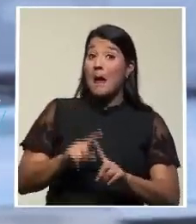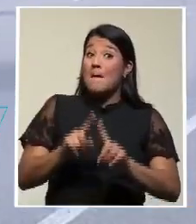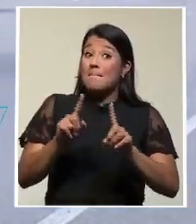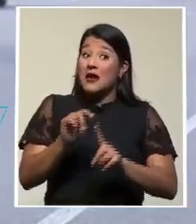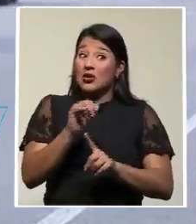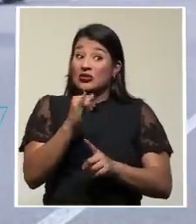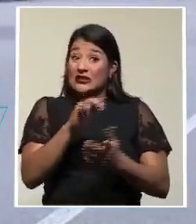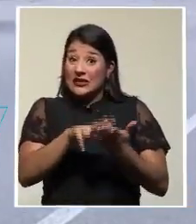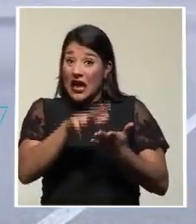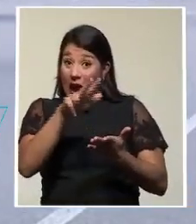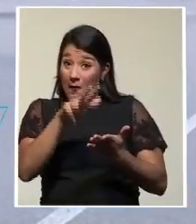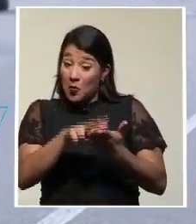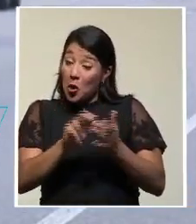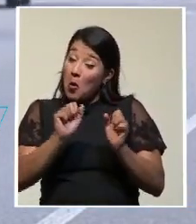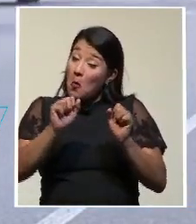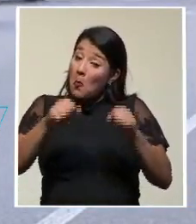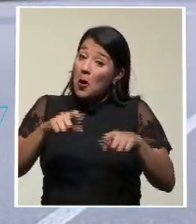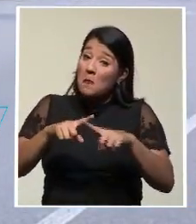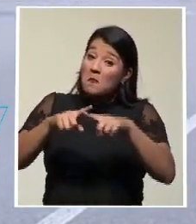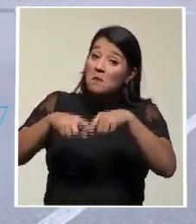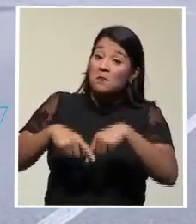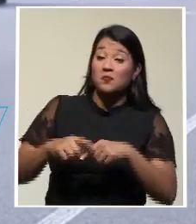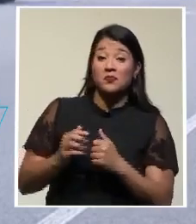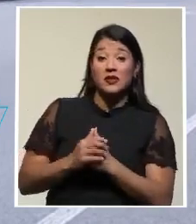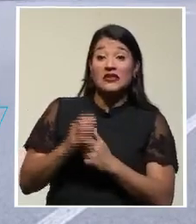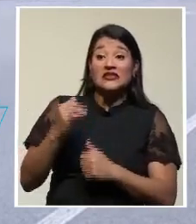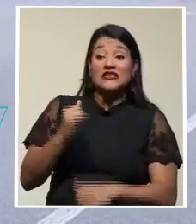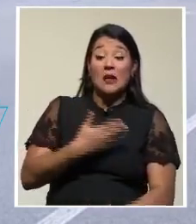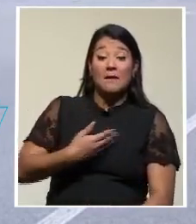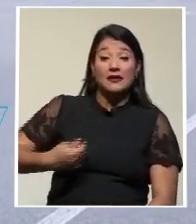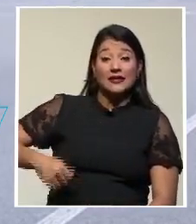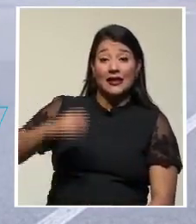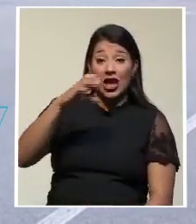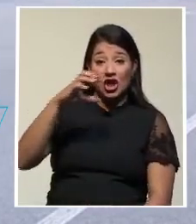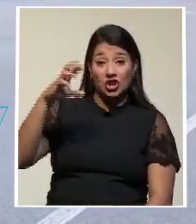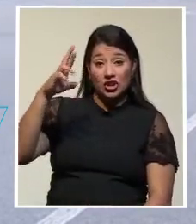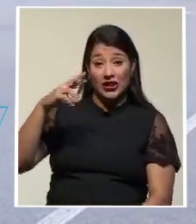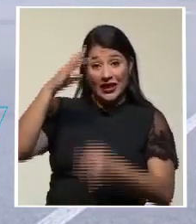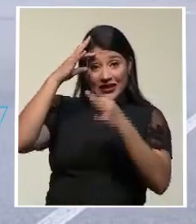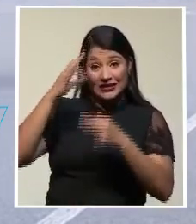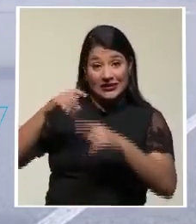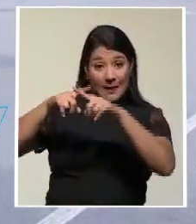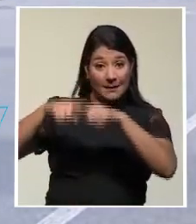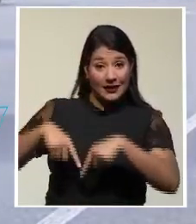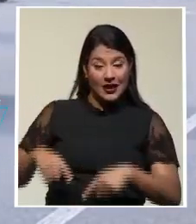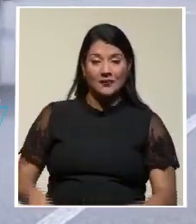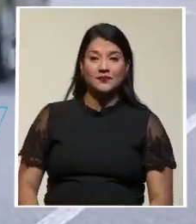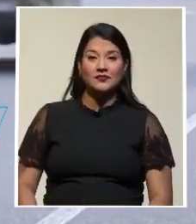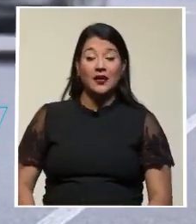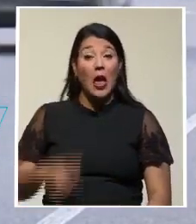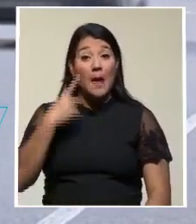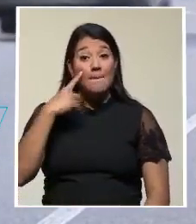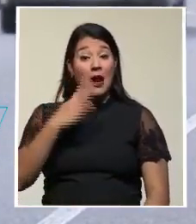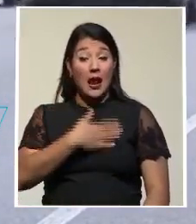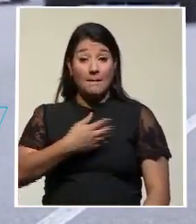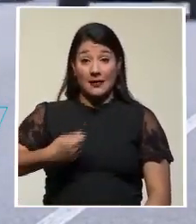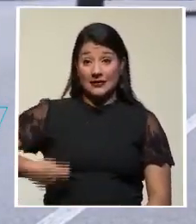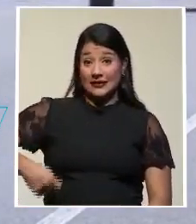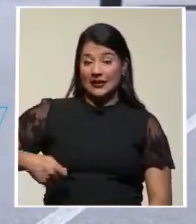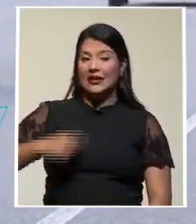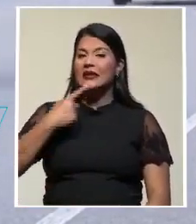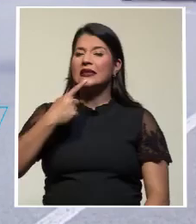venirse abajo si el presidente de la República, Carlos Alvarado, decidiera vetarlo. Para el mandatario aún es